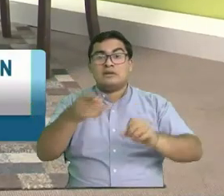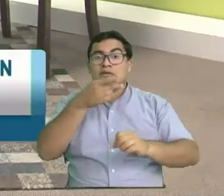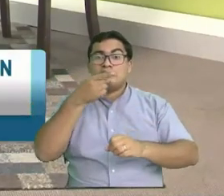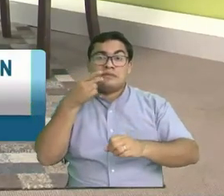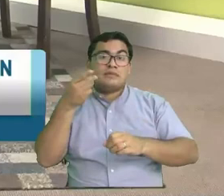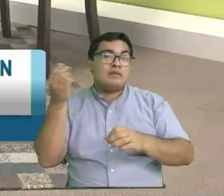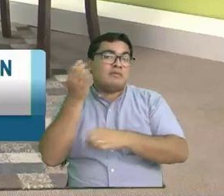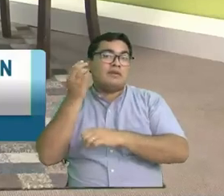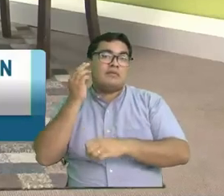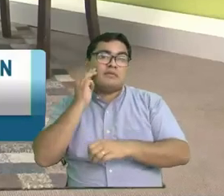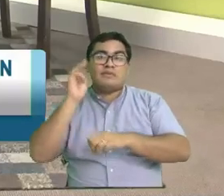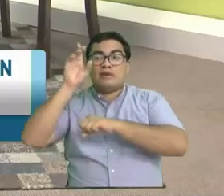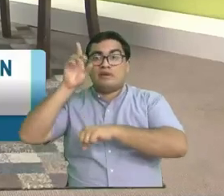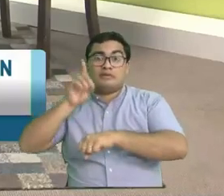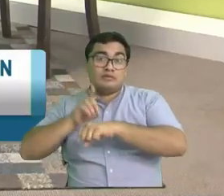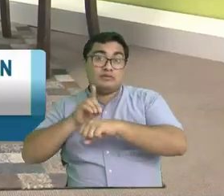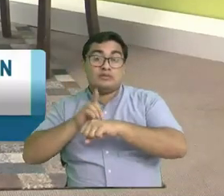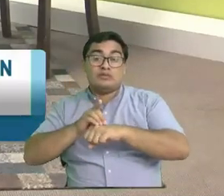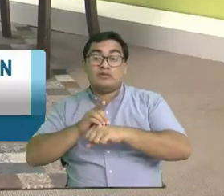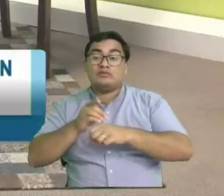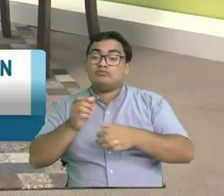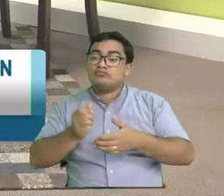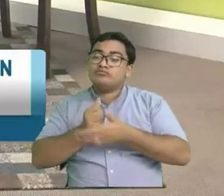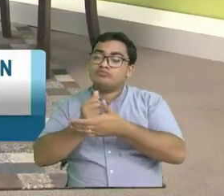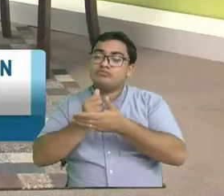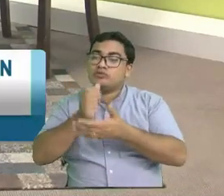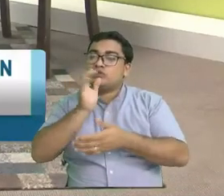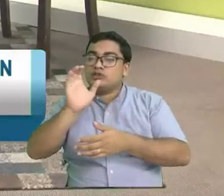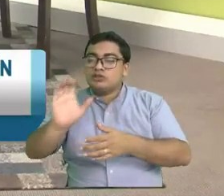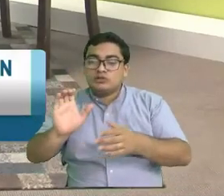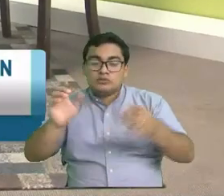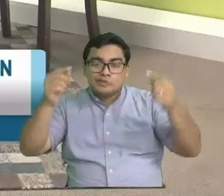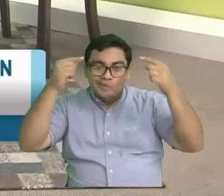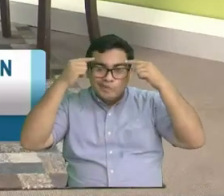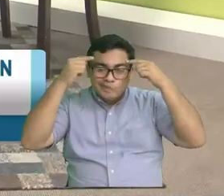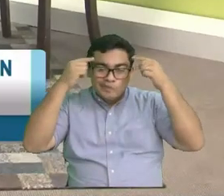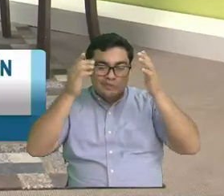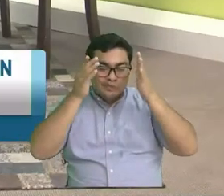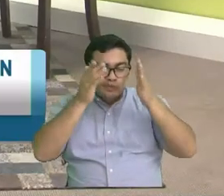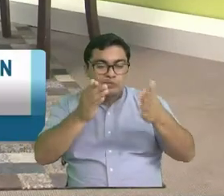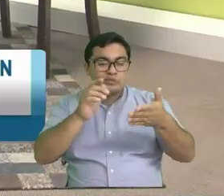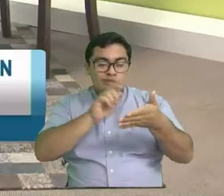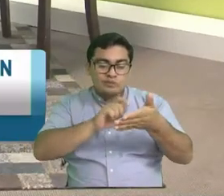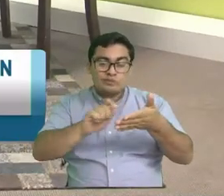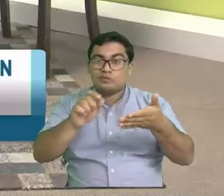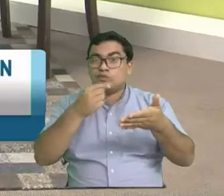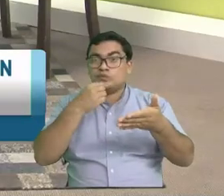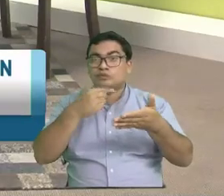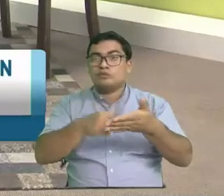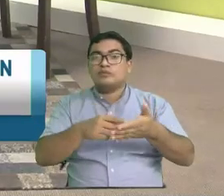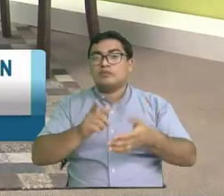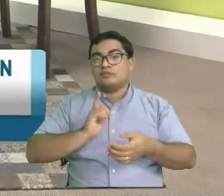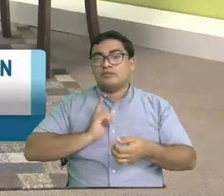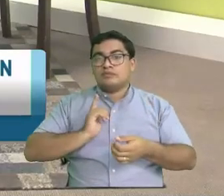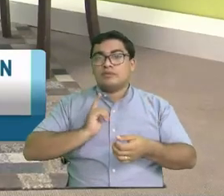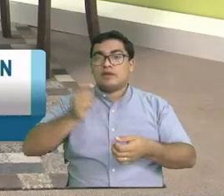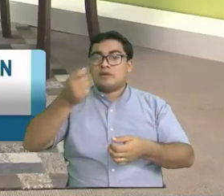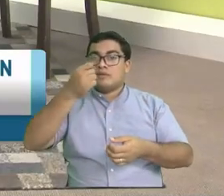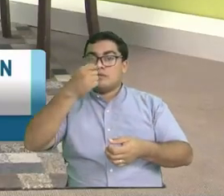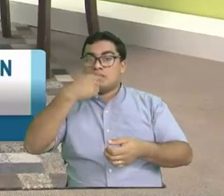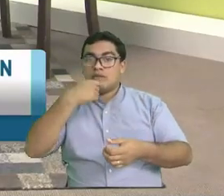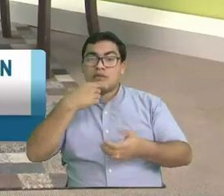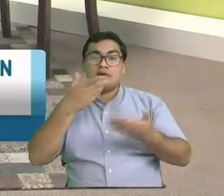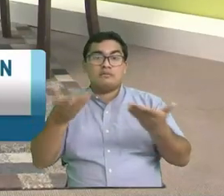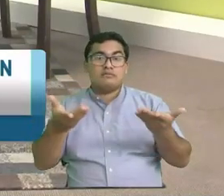médicos realizan para mejorar la concentración de los niños. Y asimismo, pues la ciencia médica ha avanzado al punto que ahora tenemos fármacos que sirven para mejorar